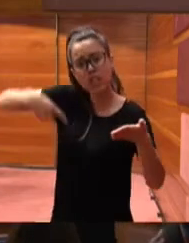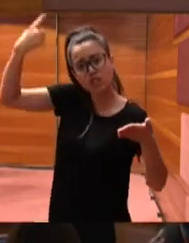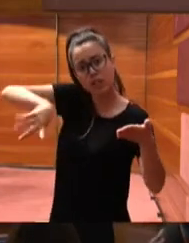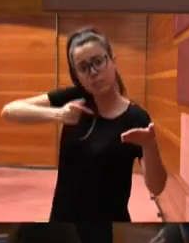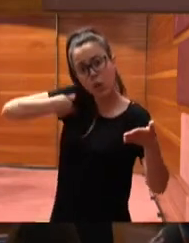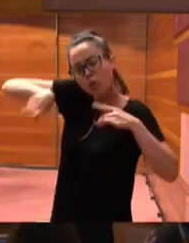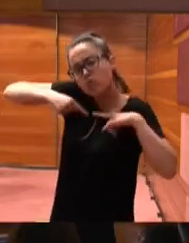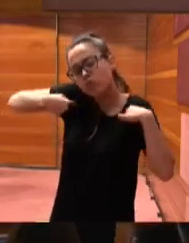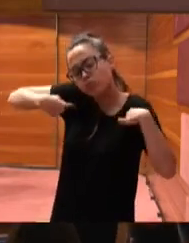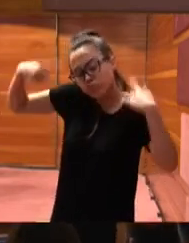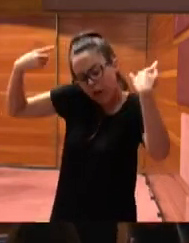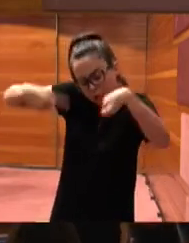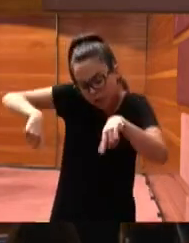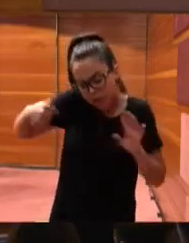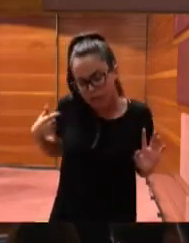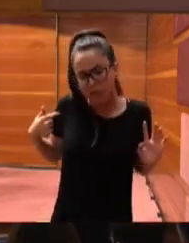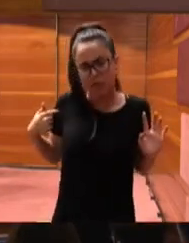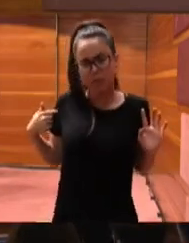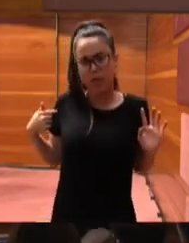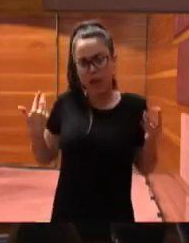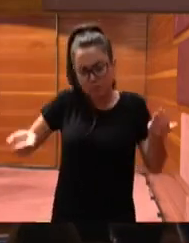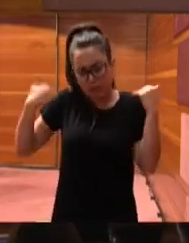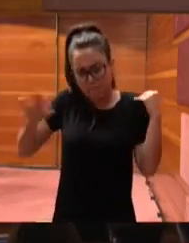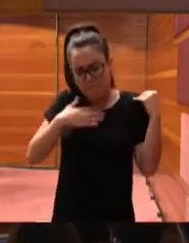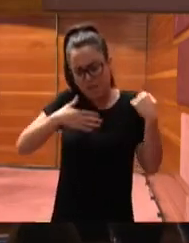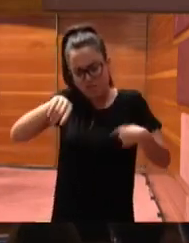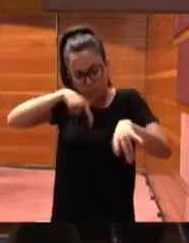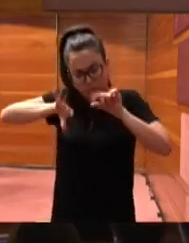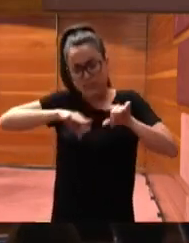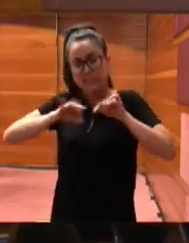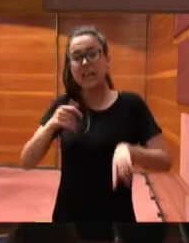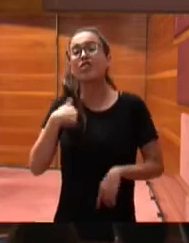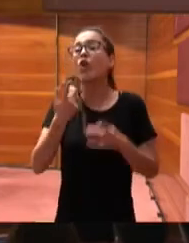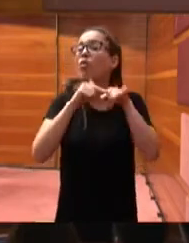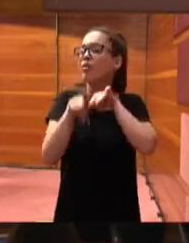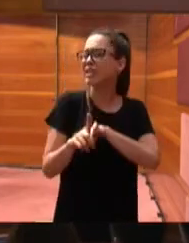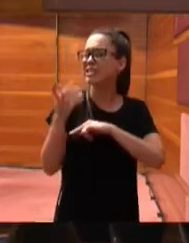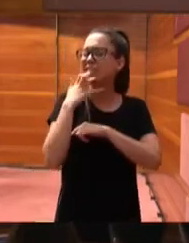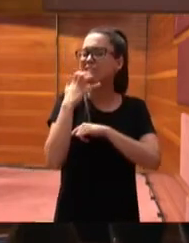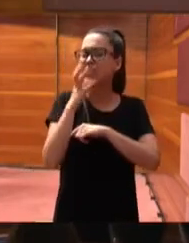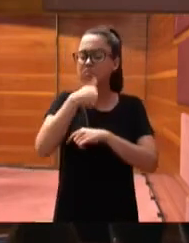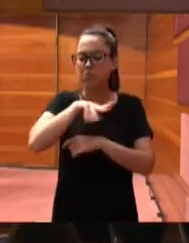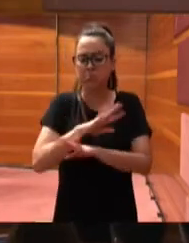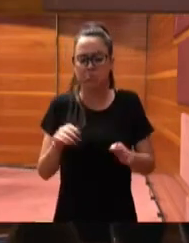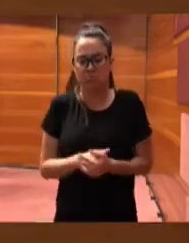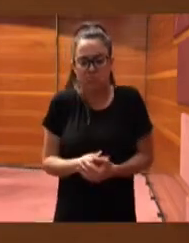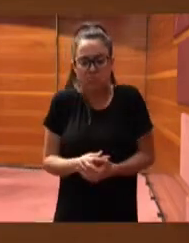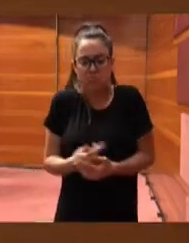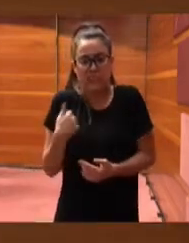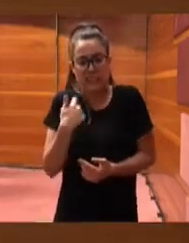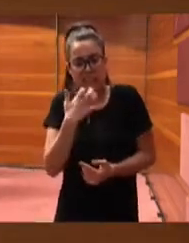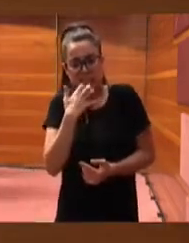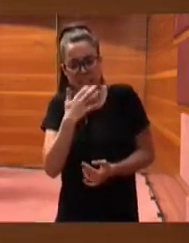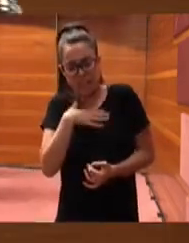administración me sugiera, muy bien, esa es su visión. Es su punto de vista. Y si no me interesa el tema y no quiero llegar a más, me conformo con esa visión. Pero ¿y si